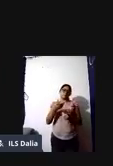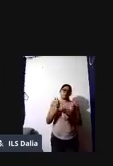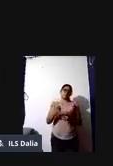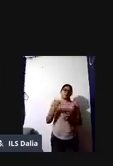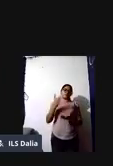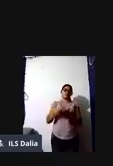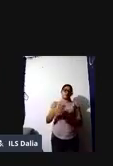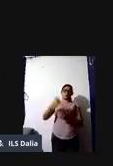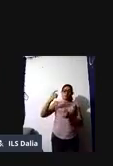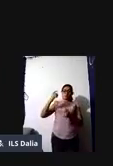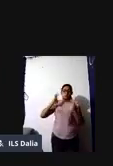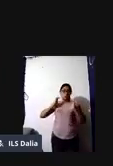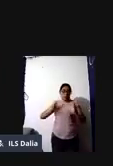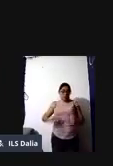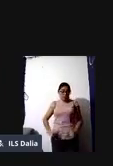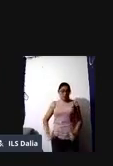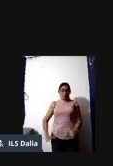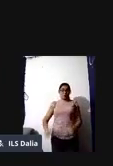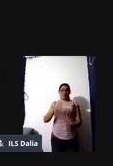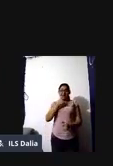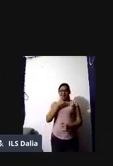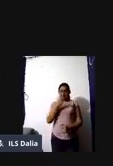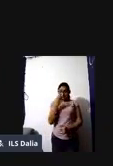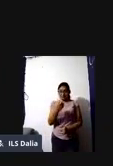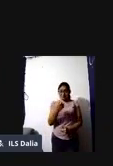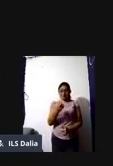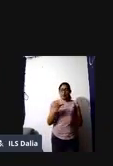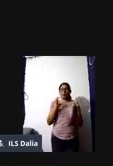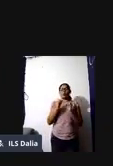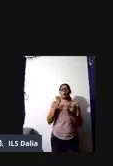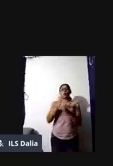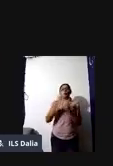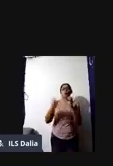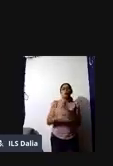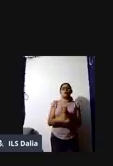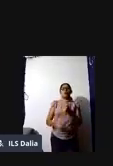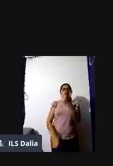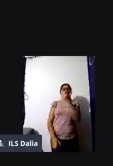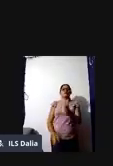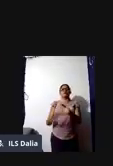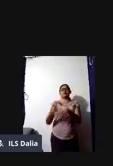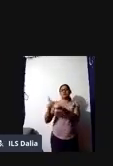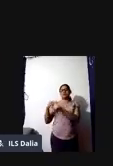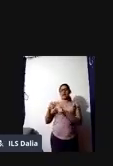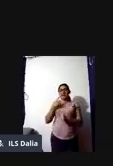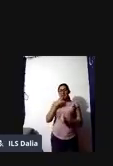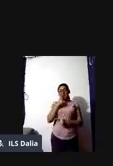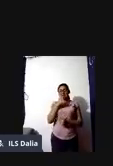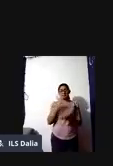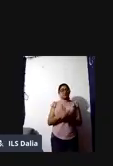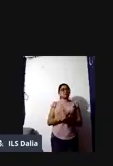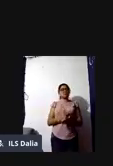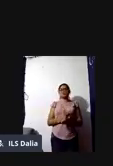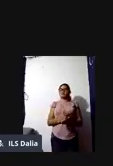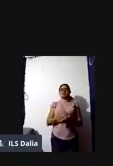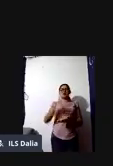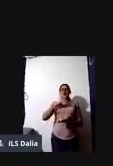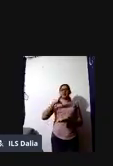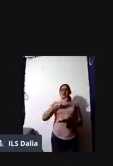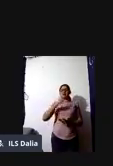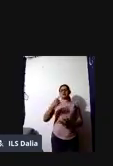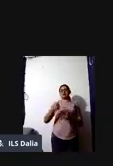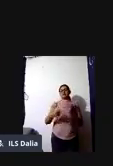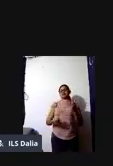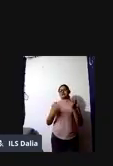decir, por cuestiones materiales, ¿no? Hay muchos tipos de celos que ya en alguna otra plática, si